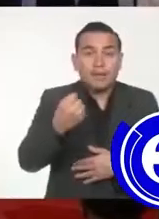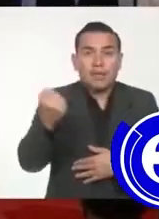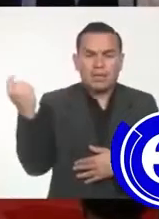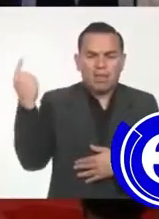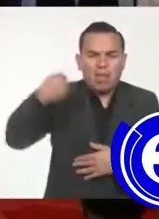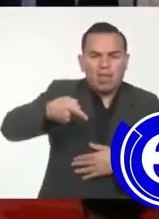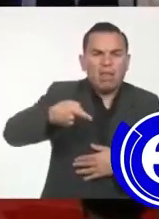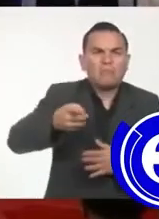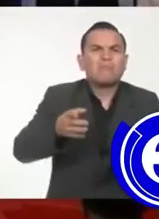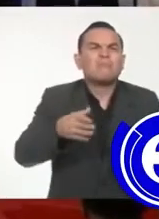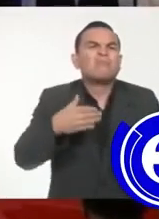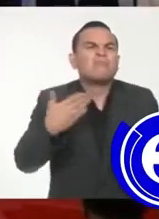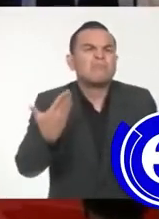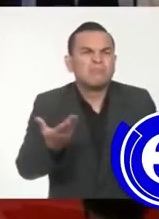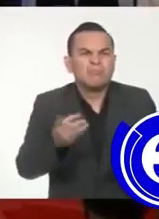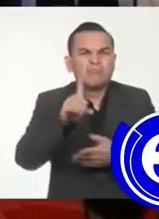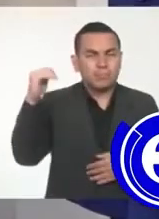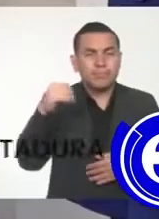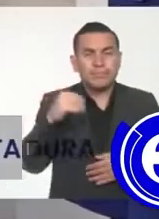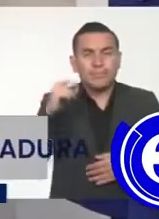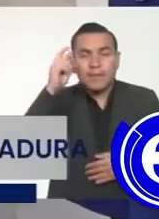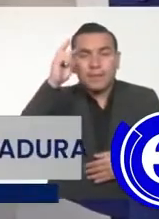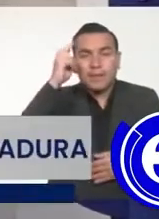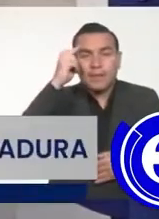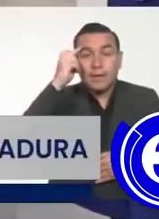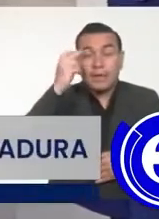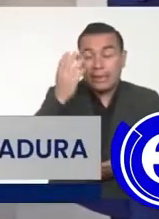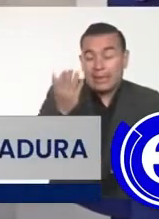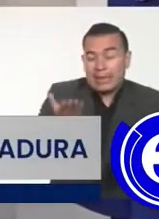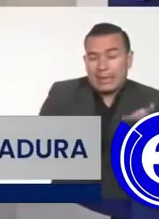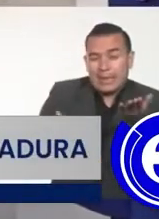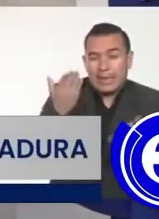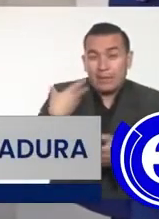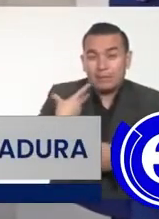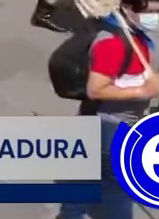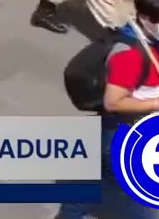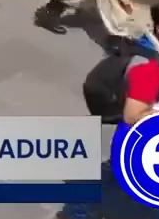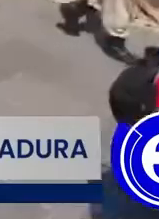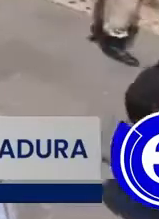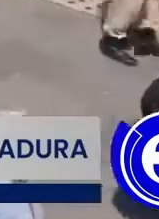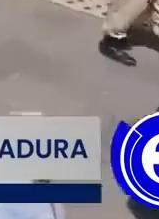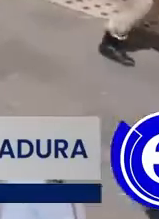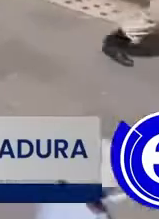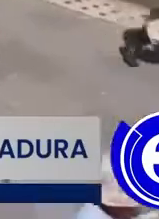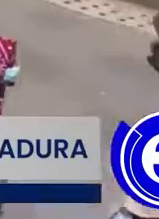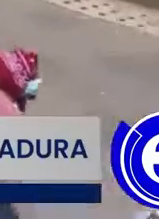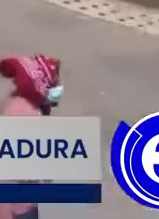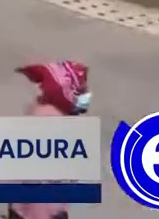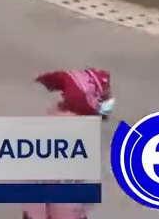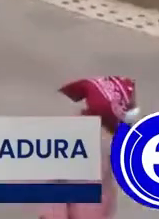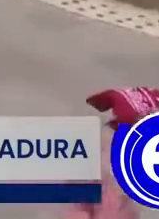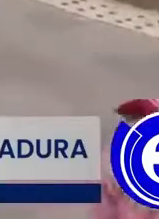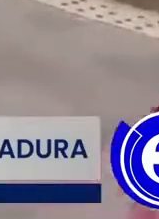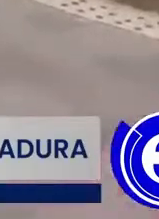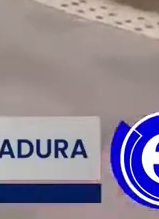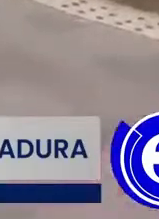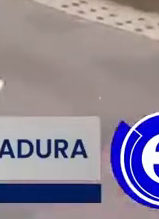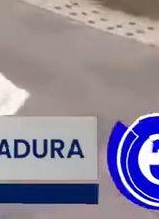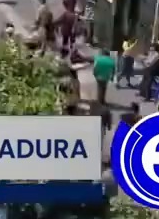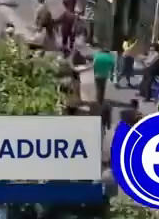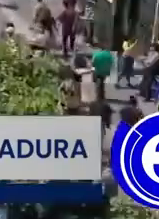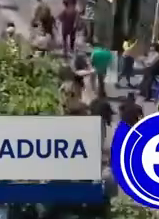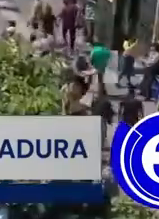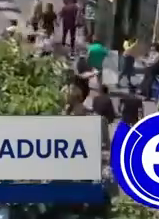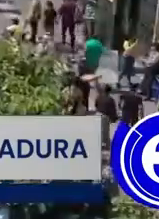fueron a luchar contra una dictadura que no existe dijo el presidente bucl en referencia a la multitud que salió a las calles en descontento a